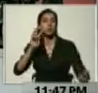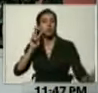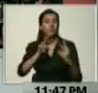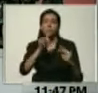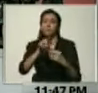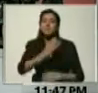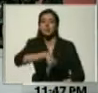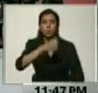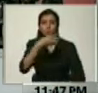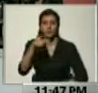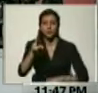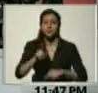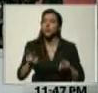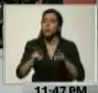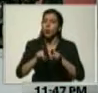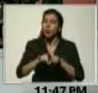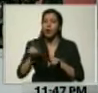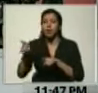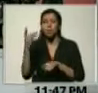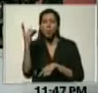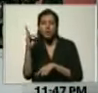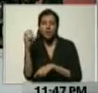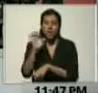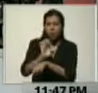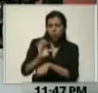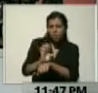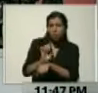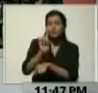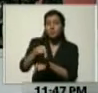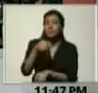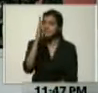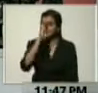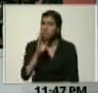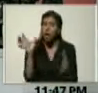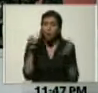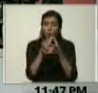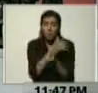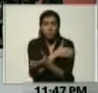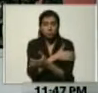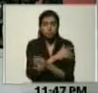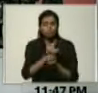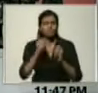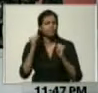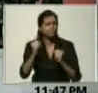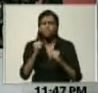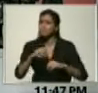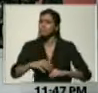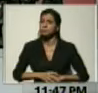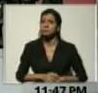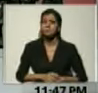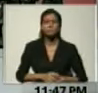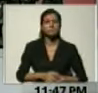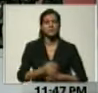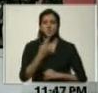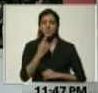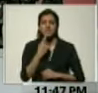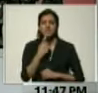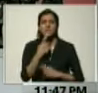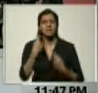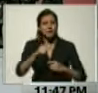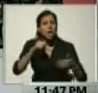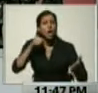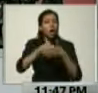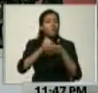se realiza mientras observamos que en Bolivia, Ecuador y especialmente en Brasil, los grupos opositores reaccionarios insisten en la aventura golpista.